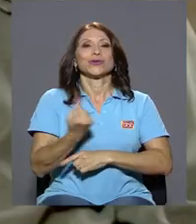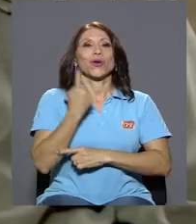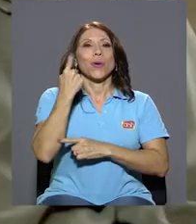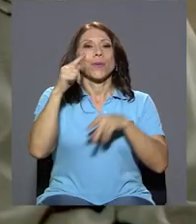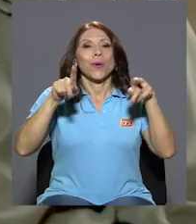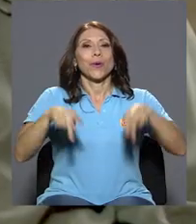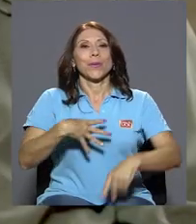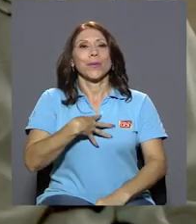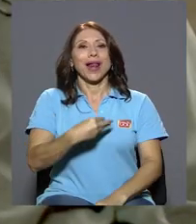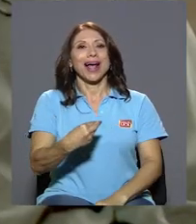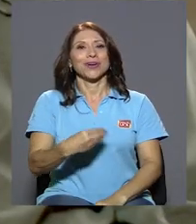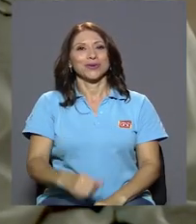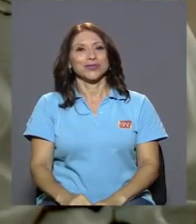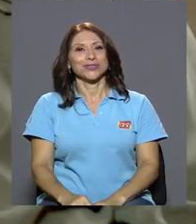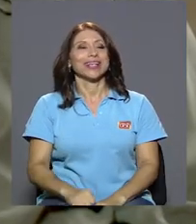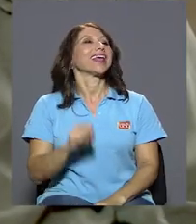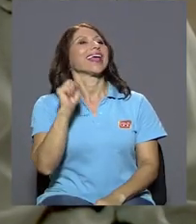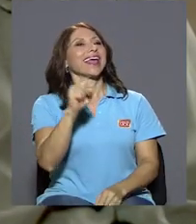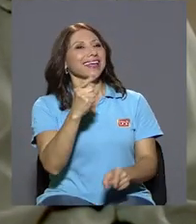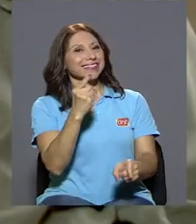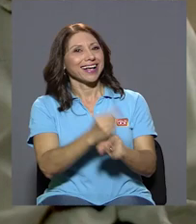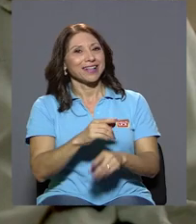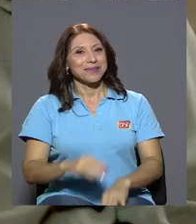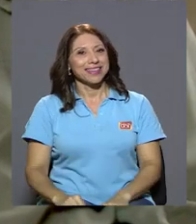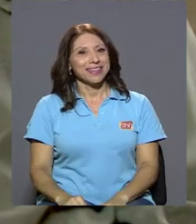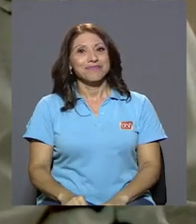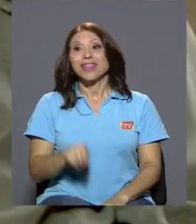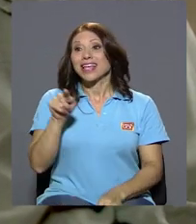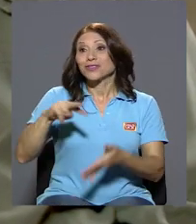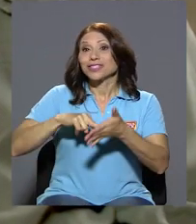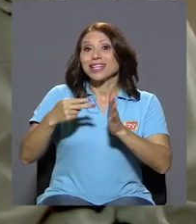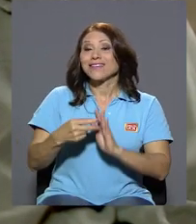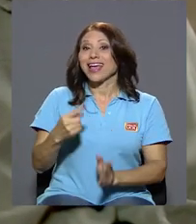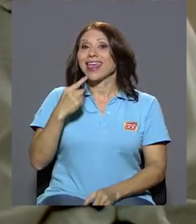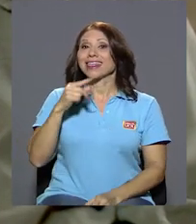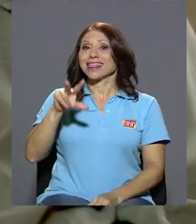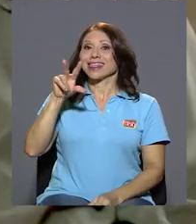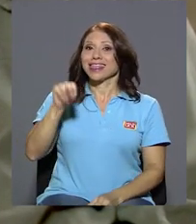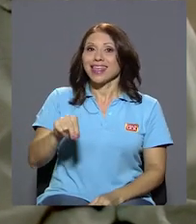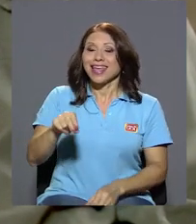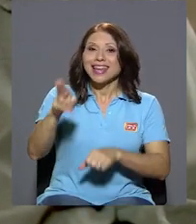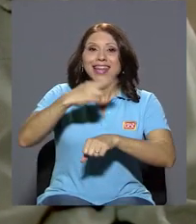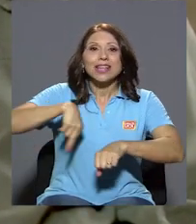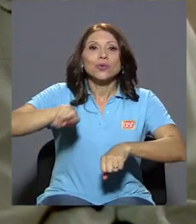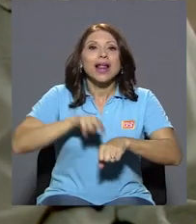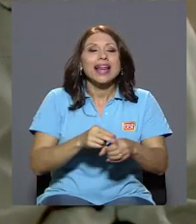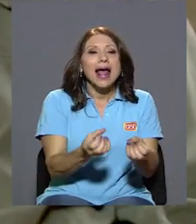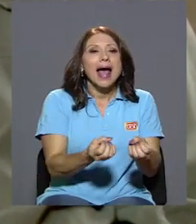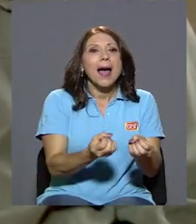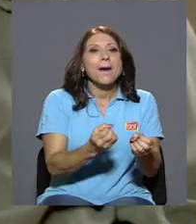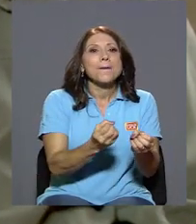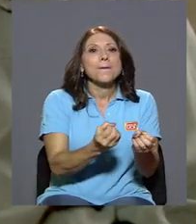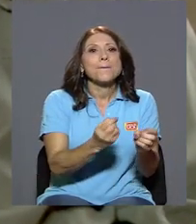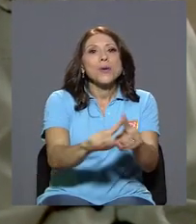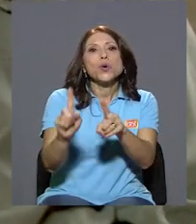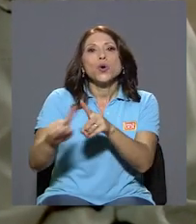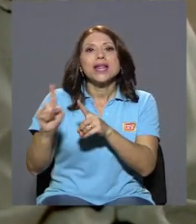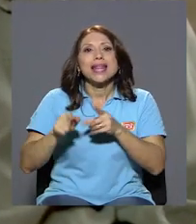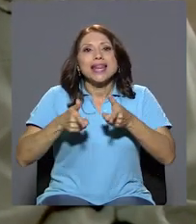blanco a exactamente lo que es una negación de la naturaleza pluri lingüística y